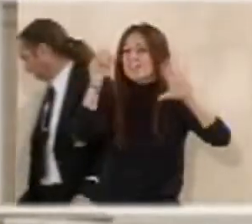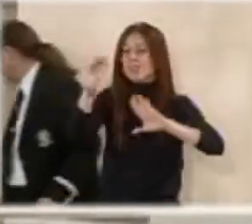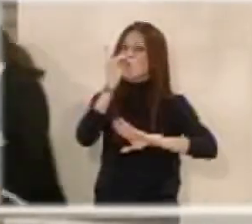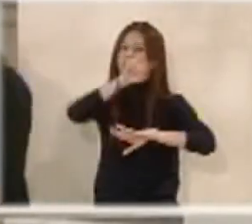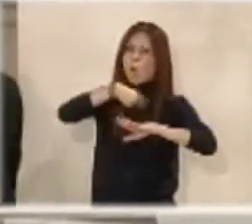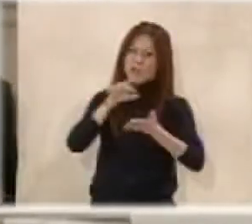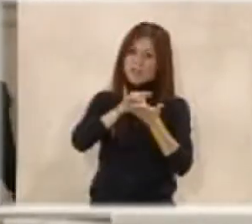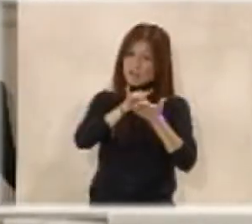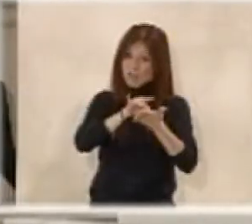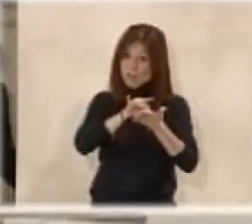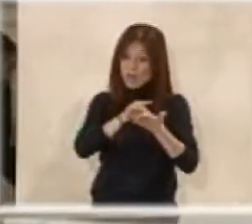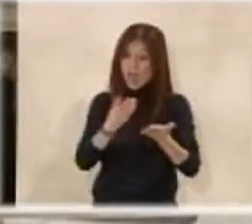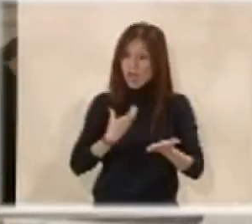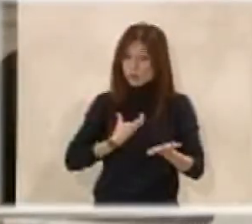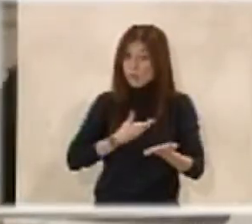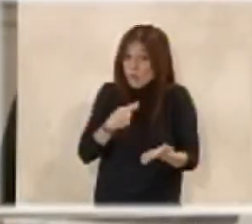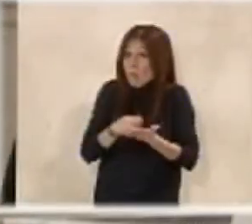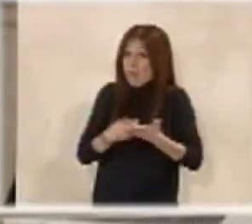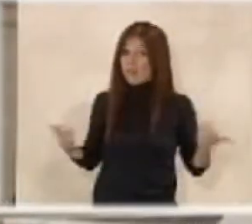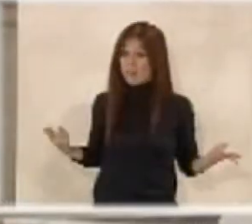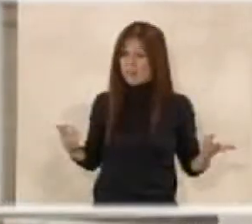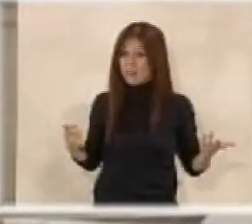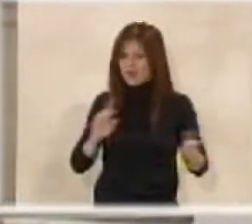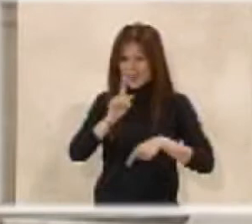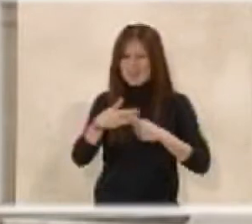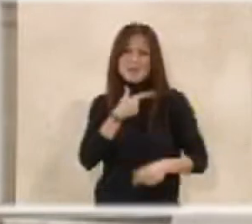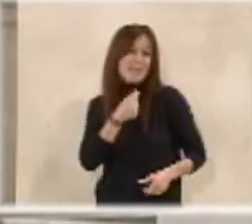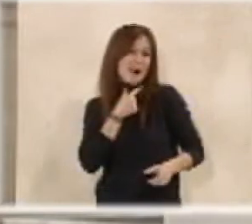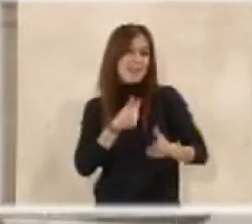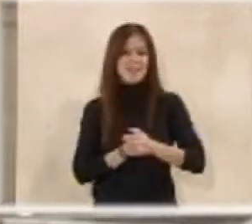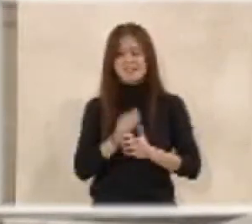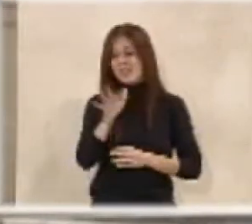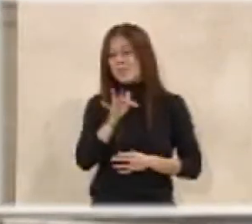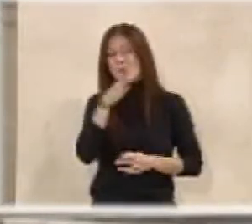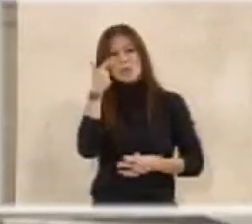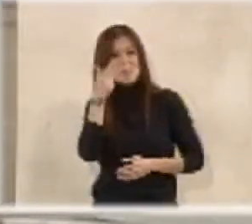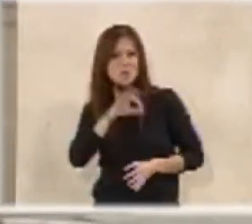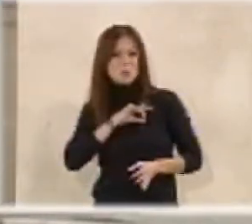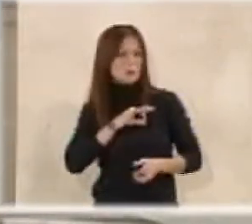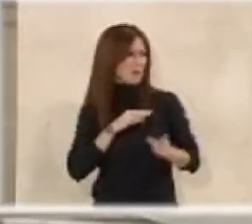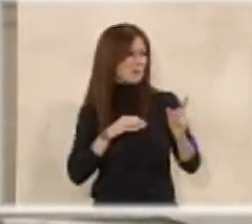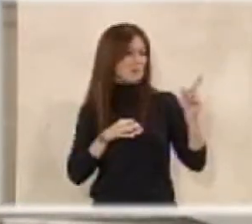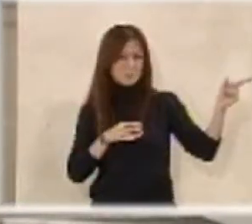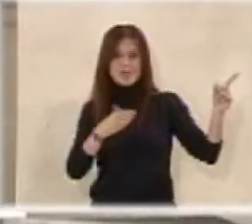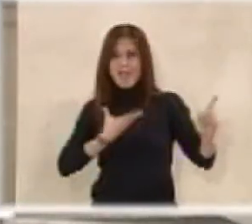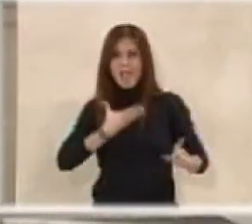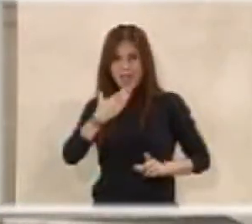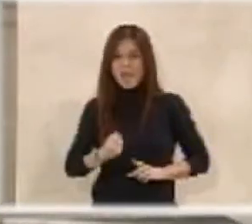servicio. Y lo pueden preguntar perfectamente. Y luego es que me hace gracia además, porque mire ustedes, aquí está el